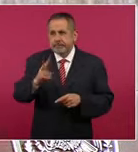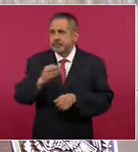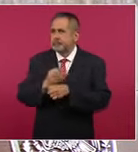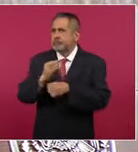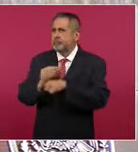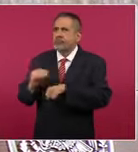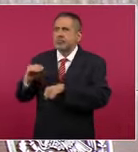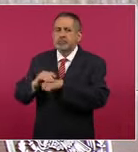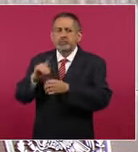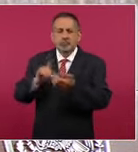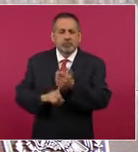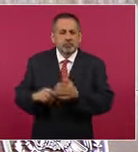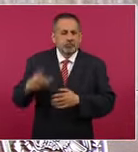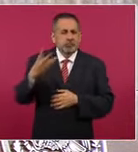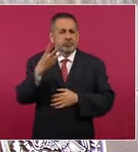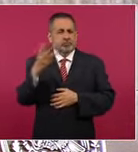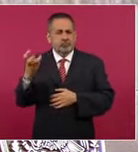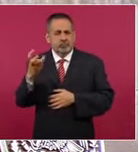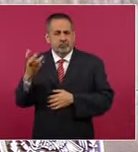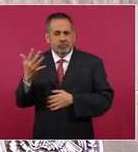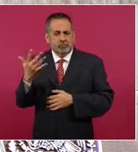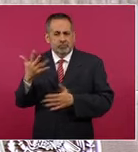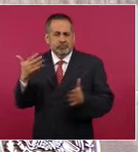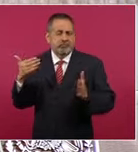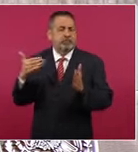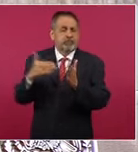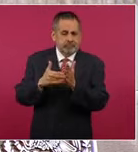de ser como 350,000,000,000